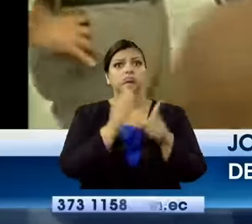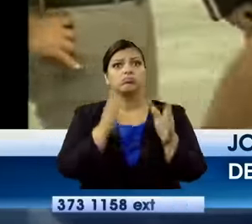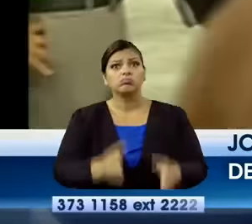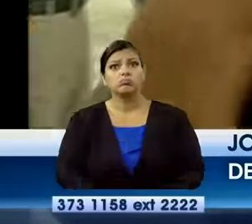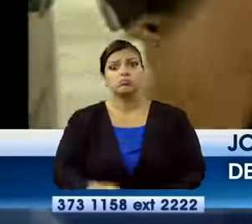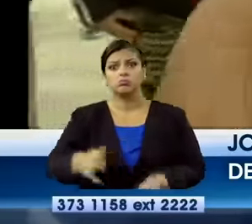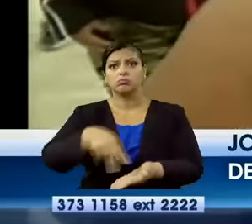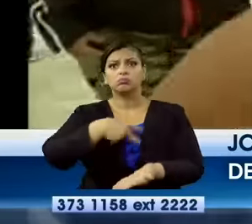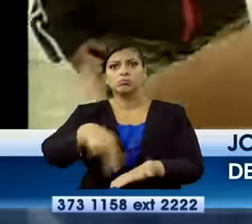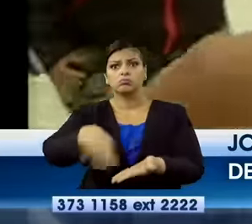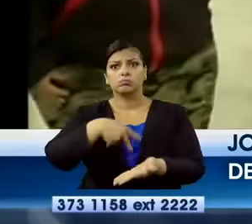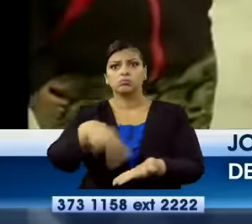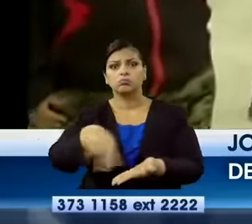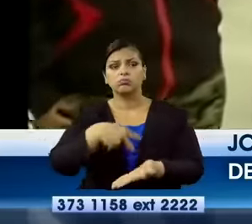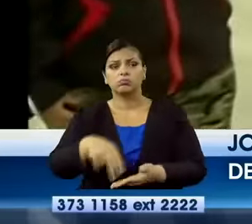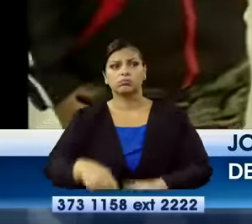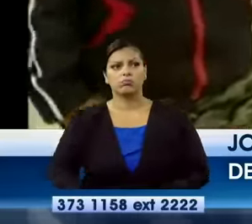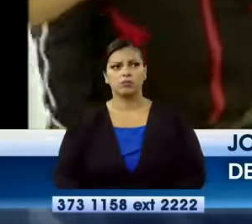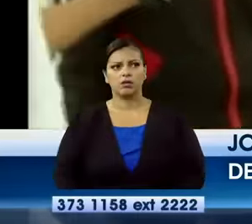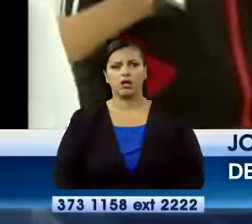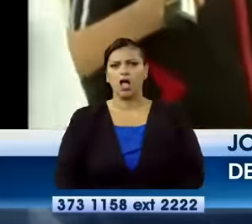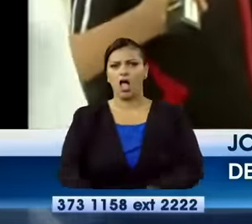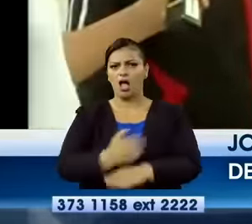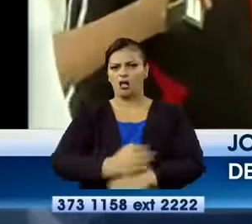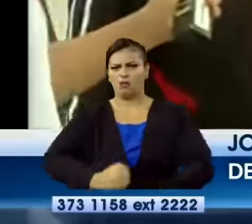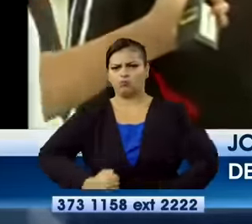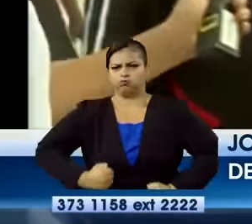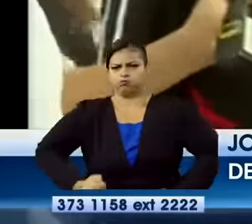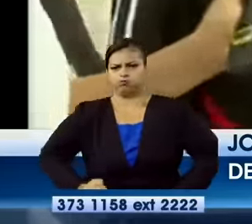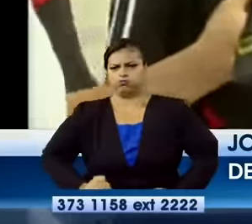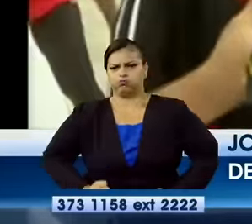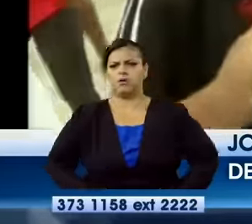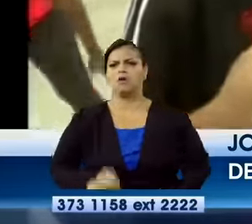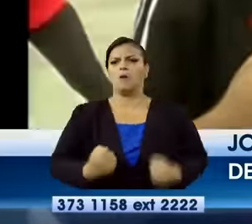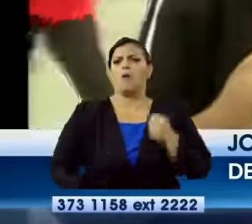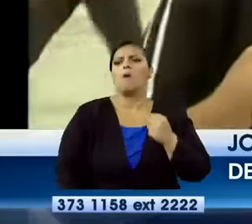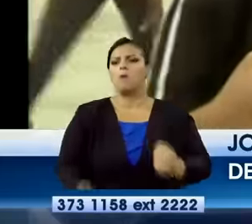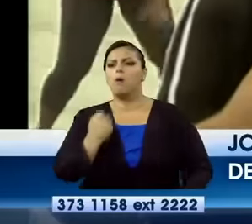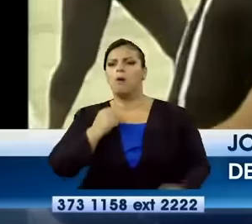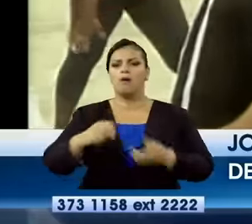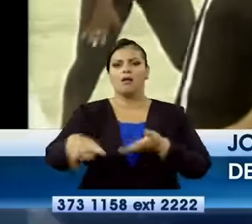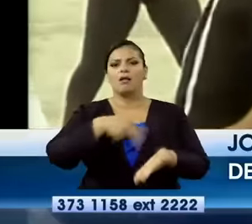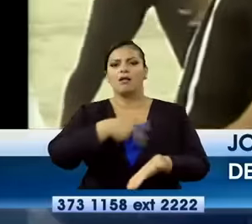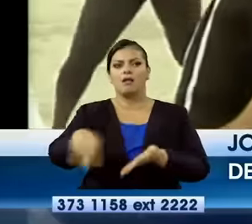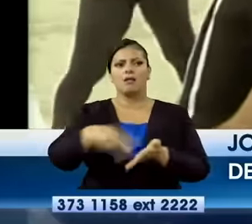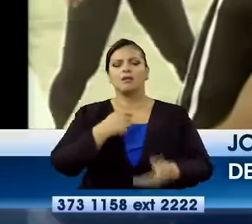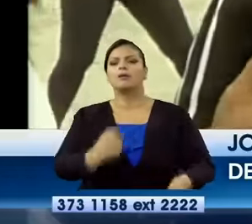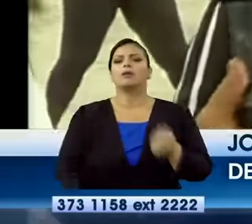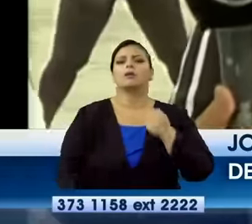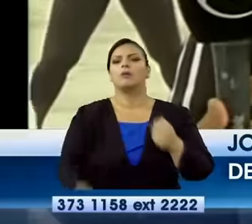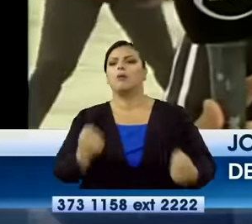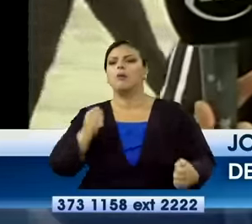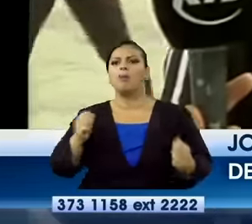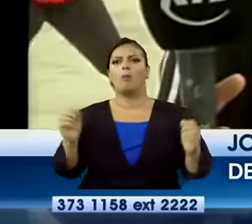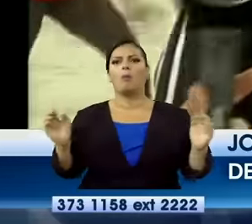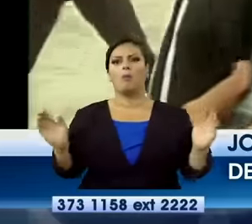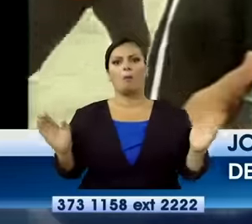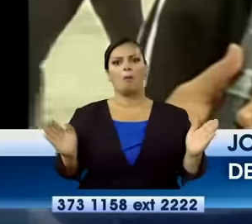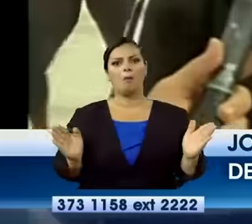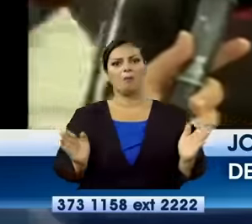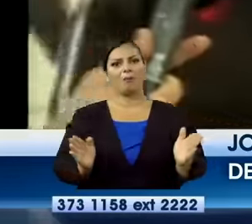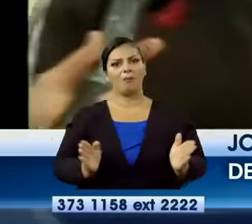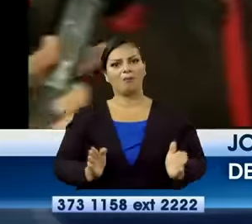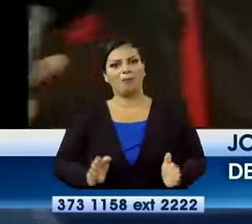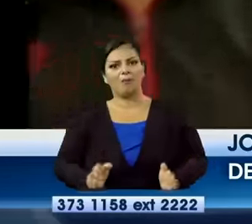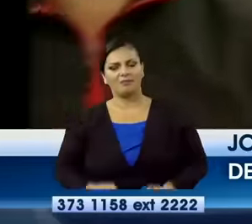para los ejercicios. Hay personas que hemos bajado cualquier cantidad de peso y para qué, es muy bonita la fiesta. Es como una fiesta. ¿Recomienda la bailoterapia? Claro